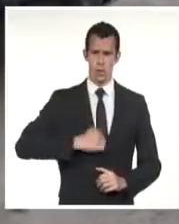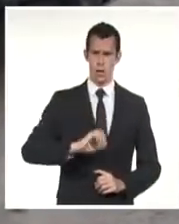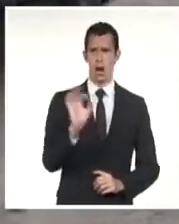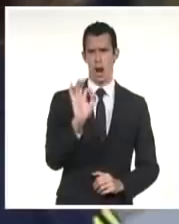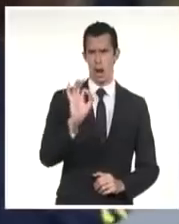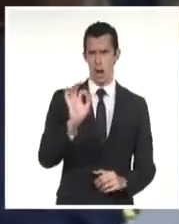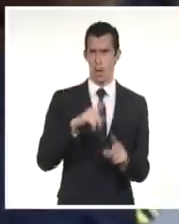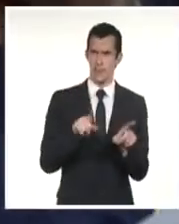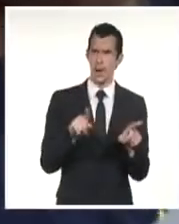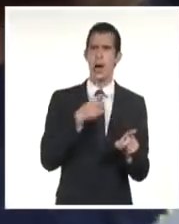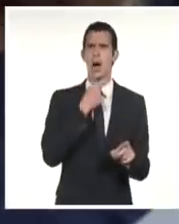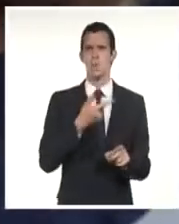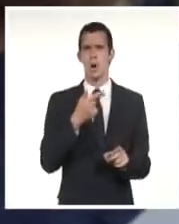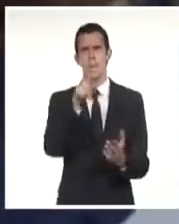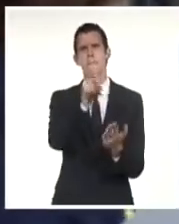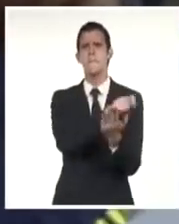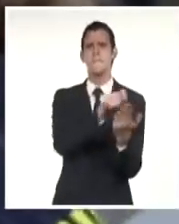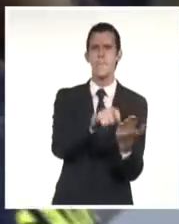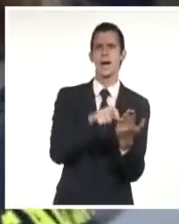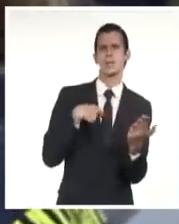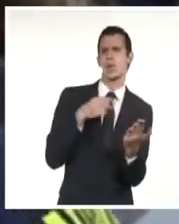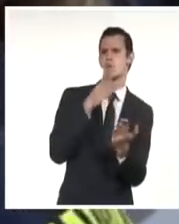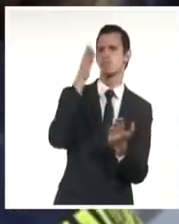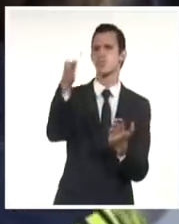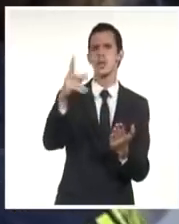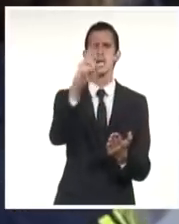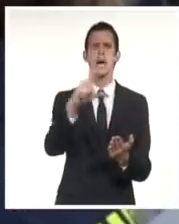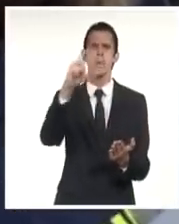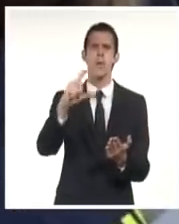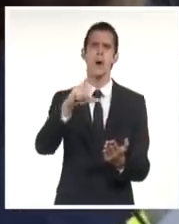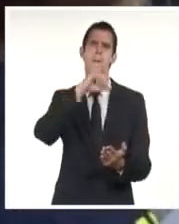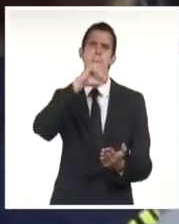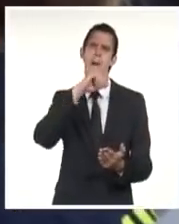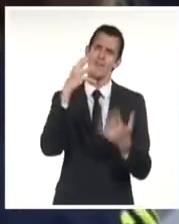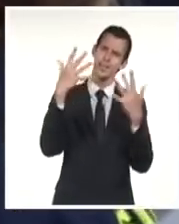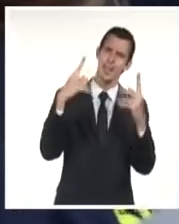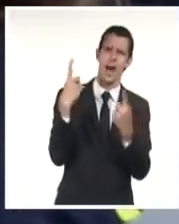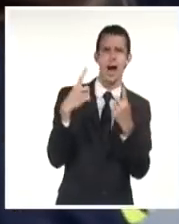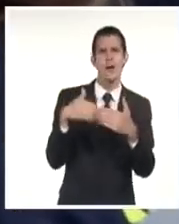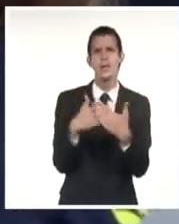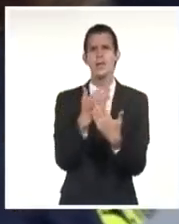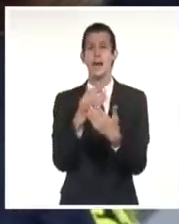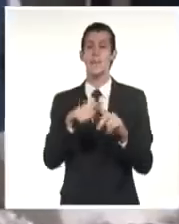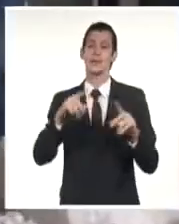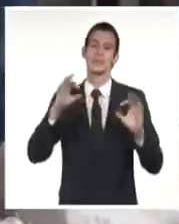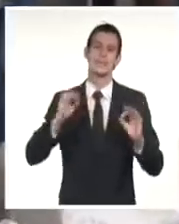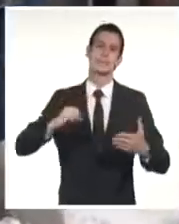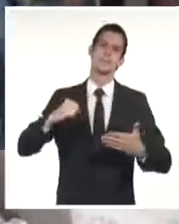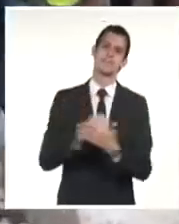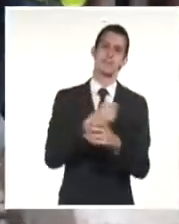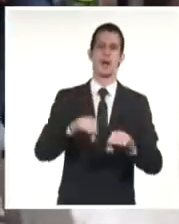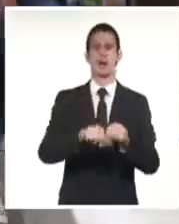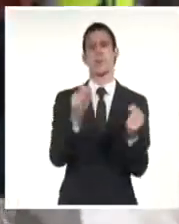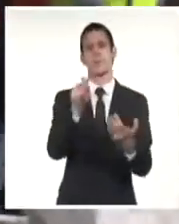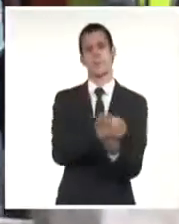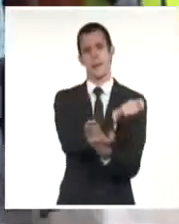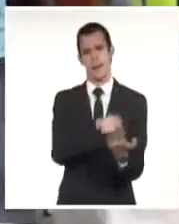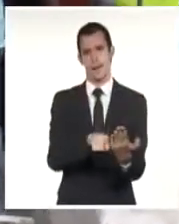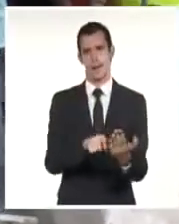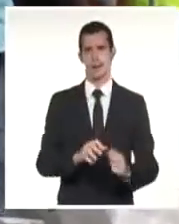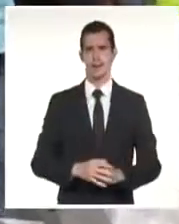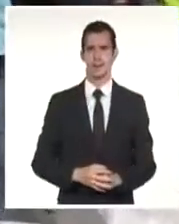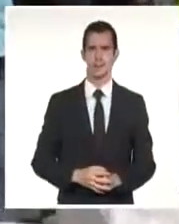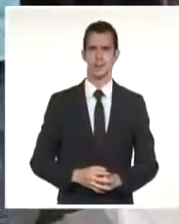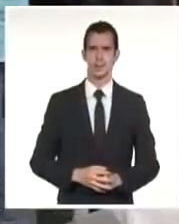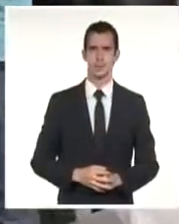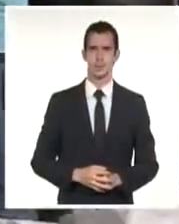una visita a su mamá y familia allá en Camagüey, siempre existe algún contratiempo. Esta vez, otros